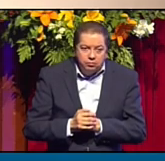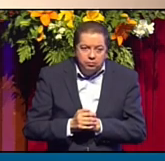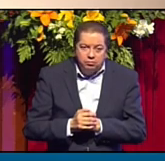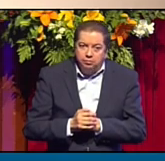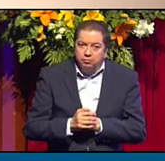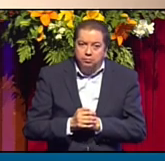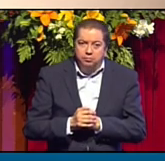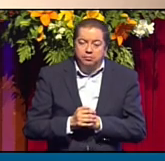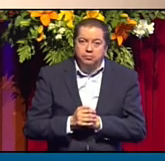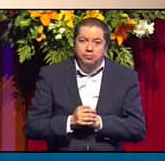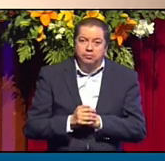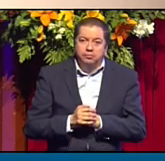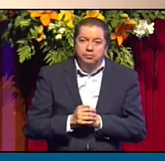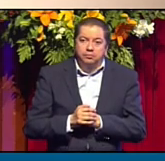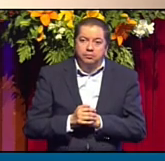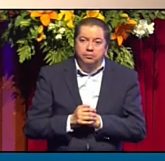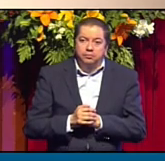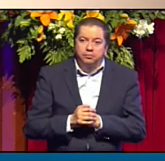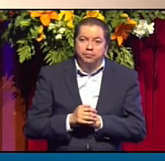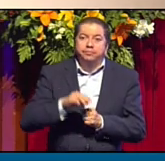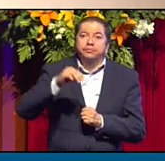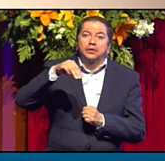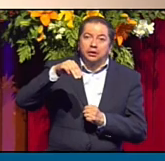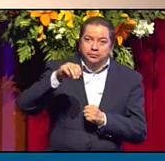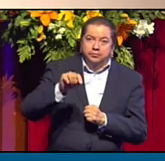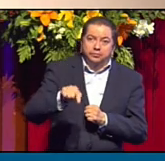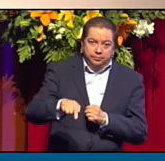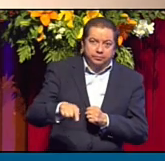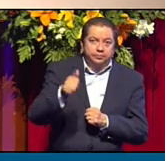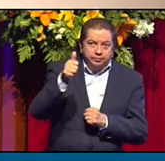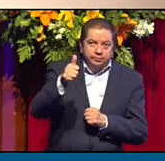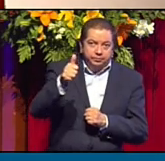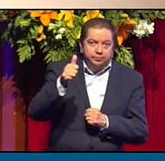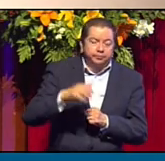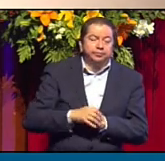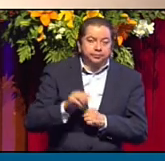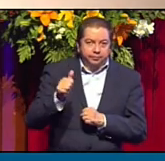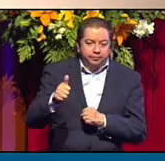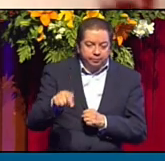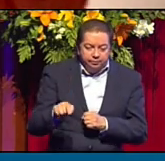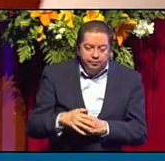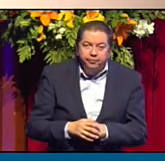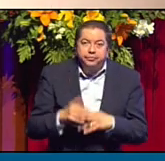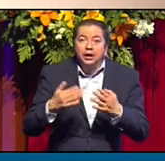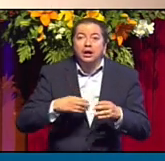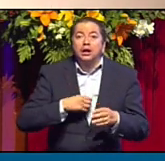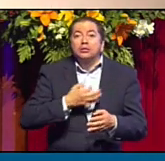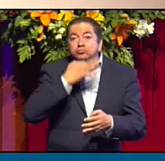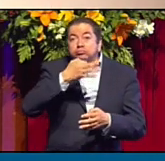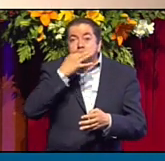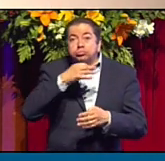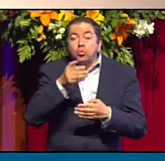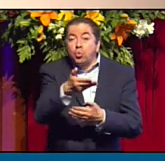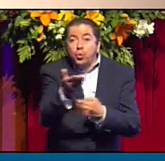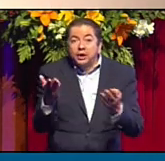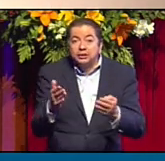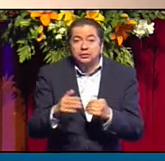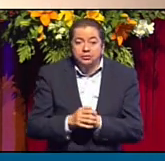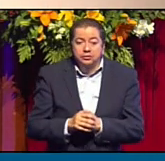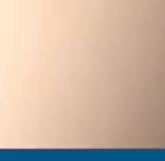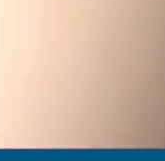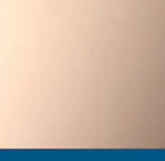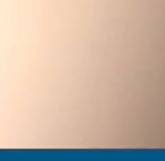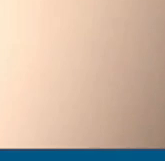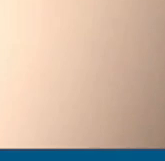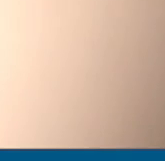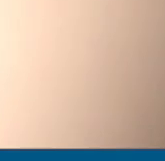en Antioquia y en Medellín de sus prácticas, y que hayamos hecho una transferencia entre lo que usted hace bien y